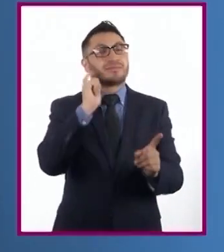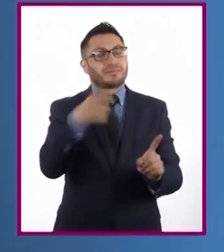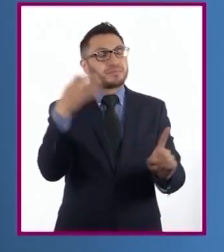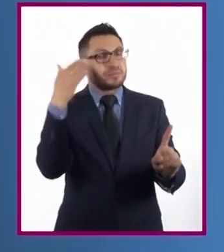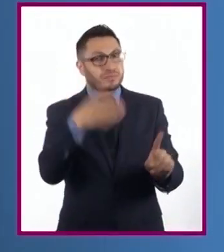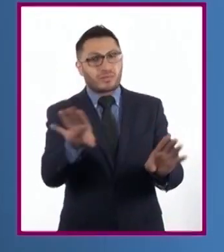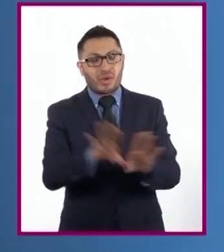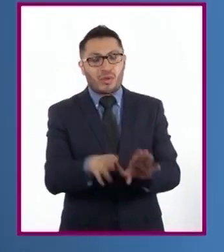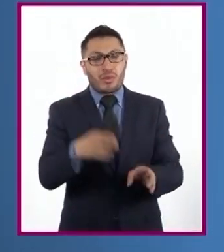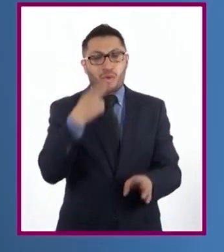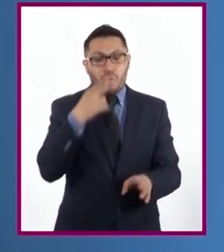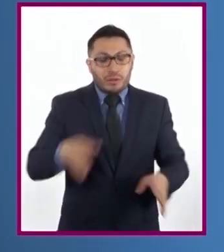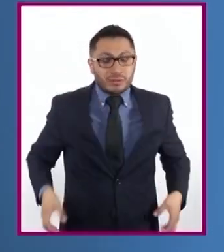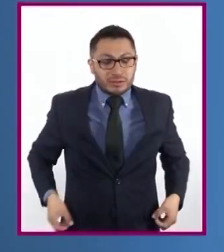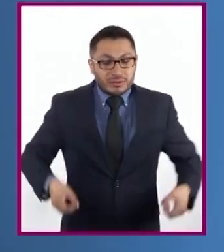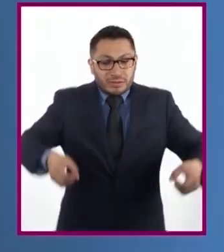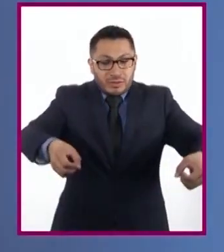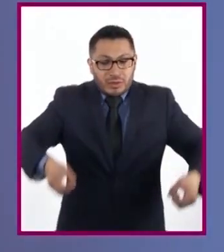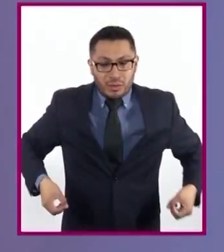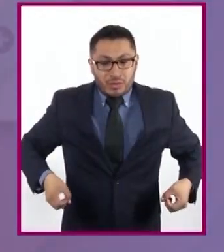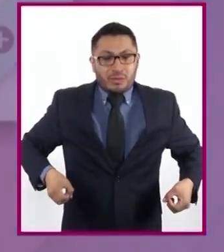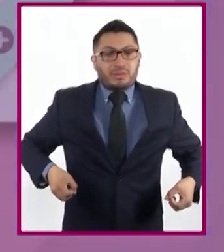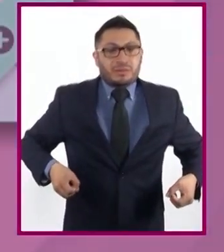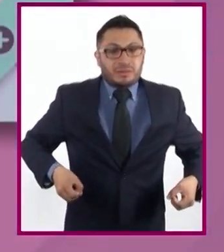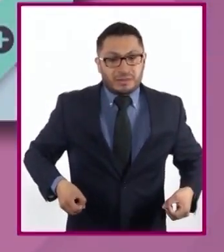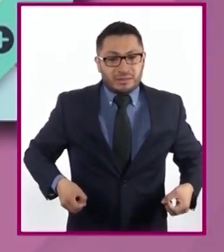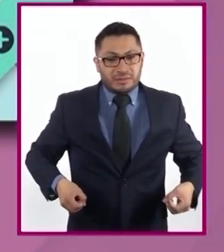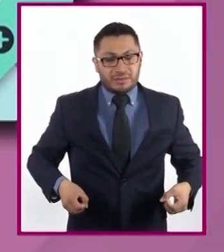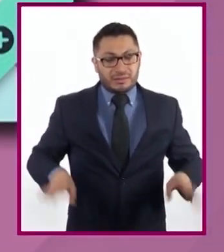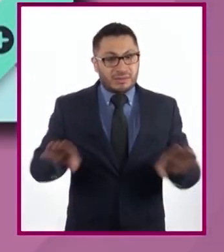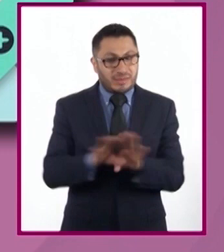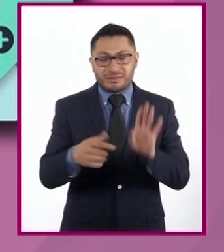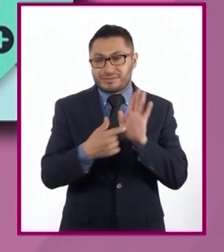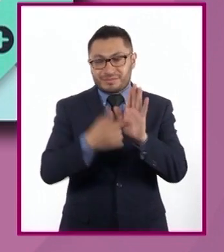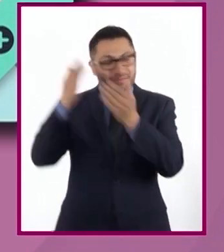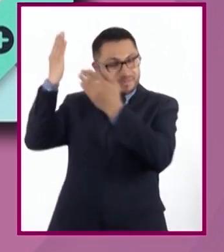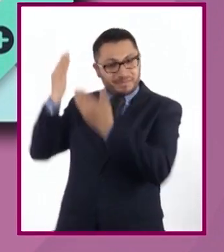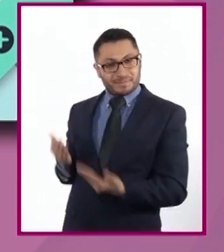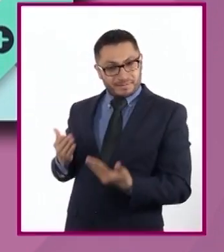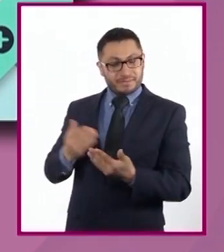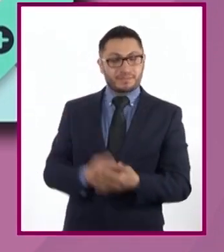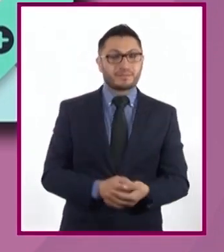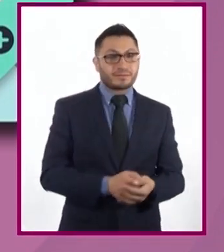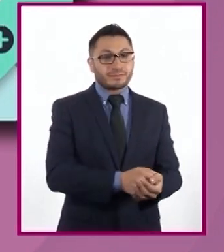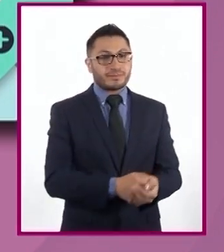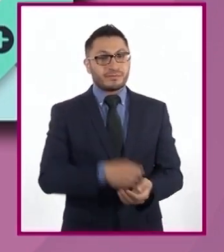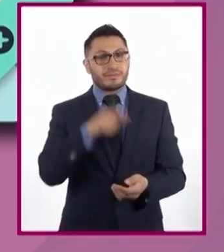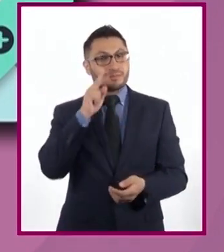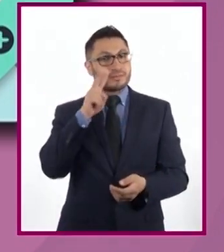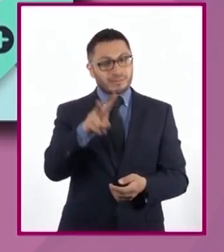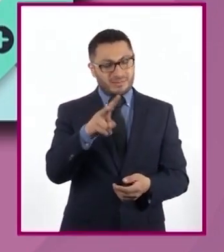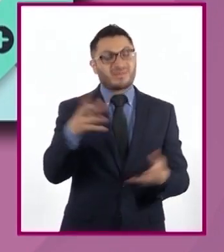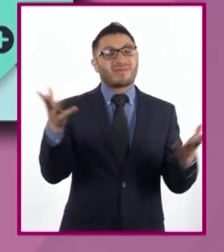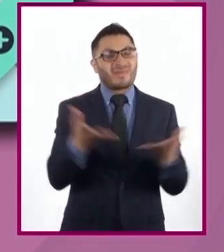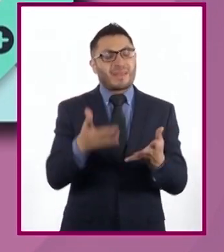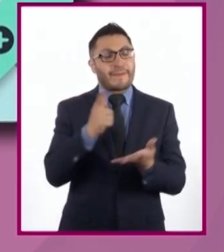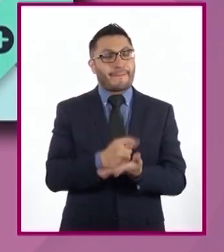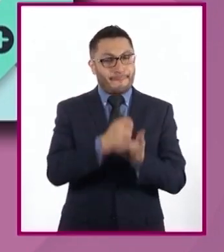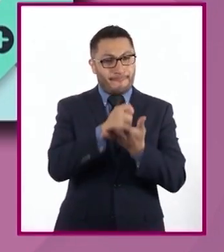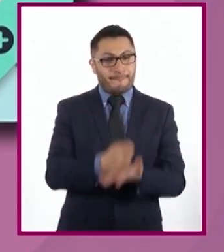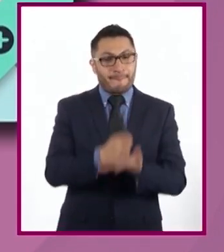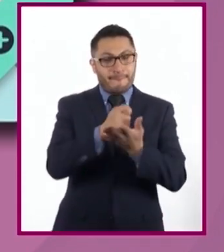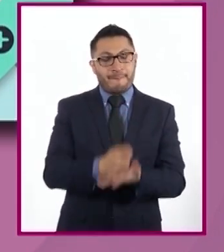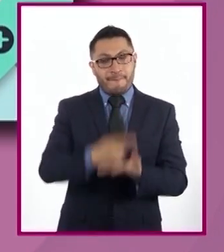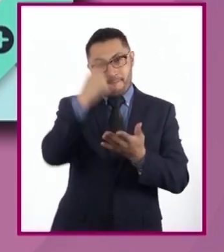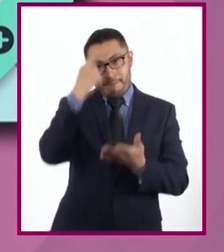en barras, como las que les mostraremos a continuación. Observando la imagen de las barras en donde se realizan las terapias